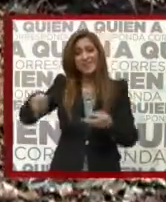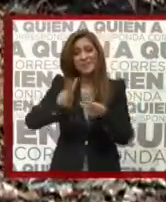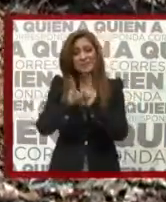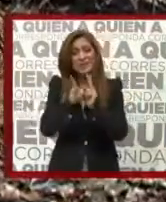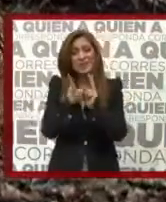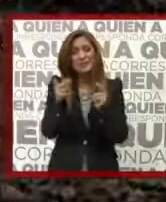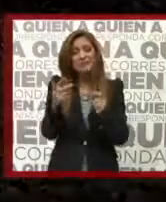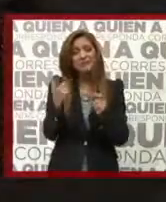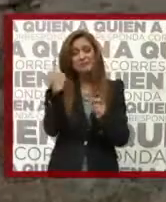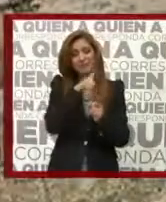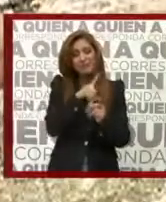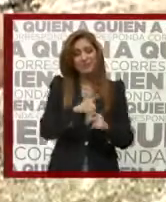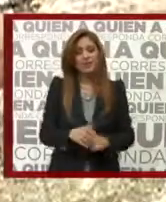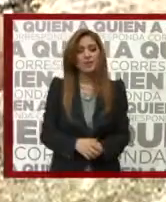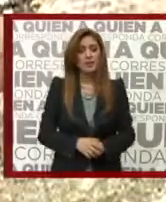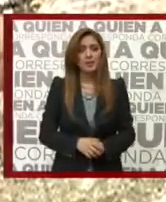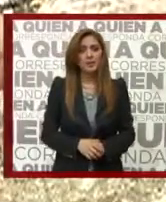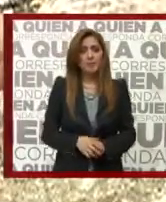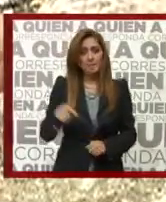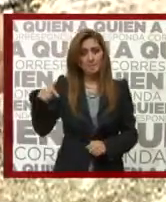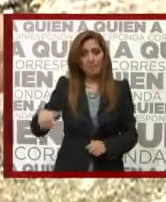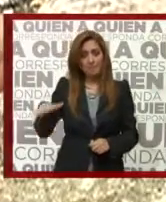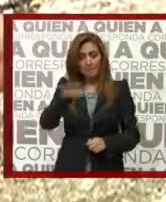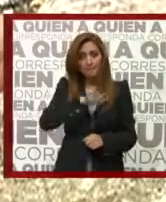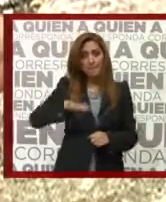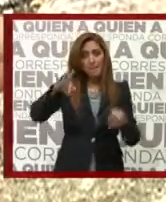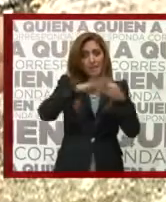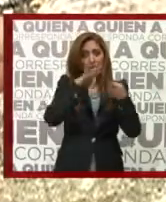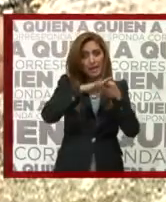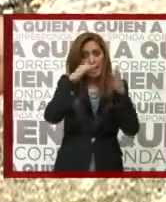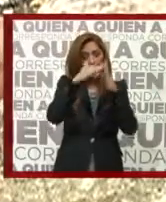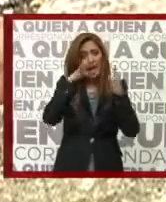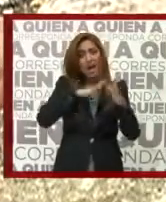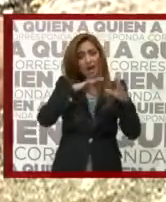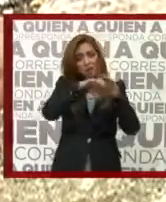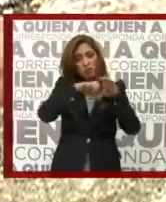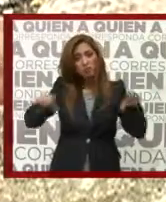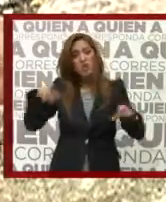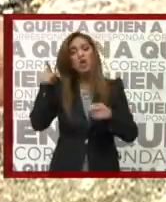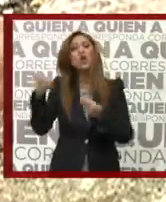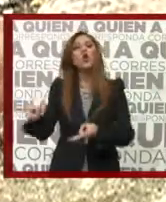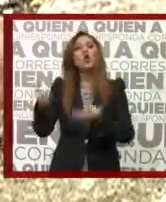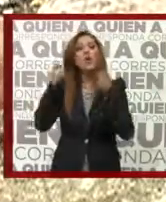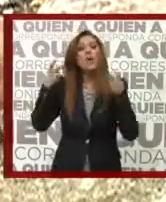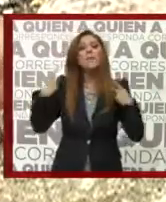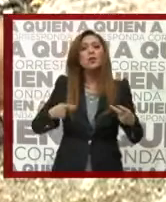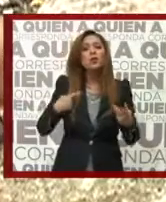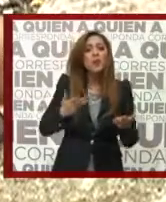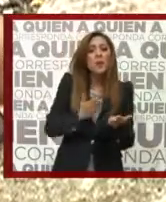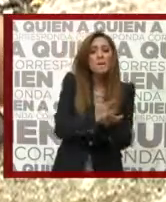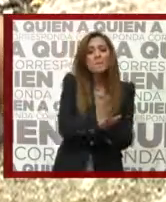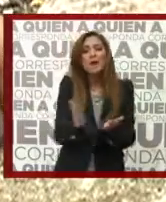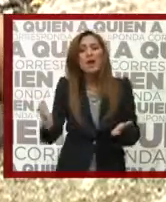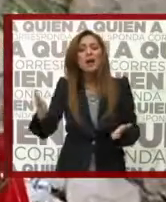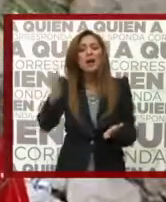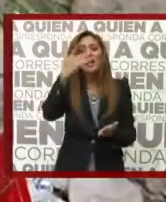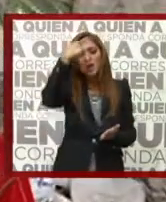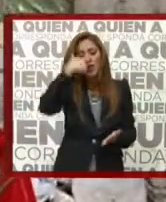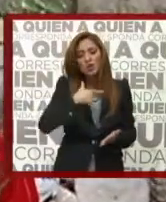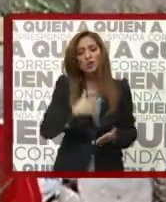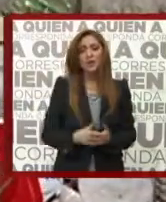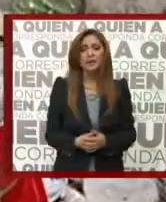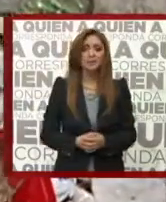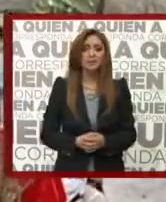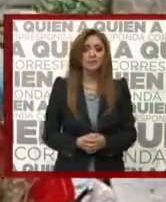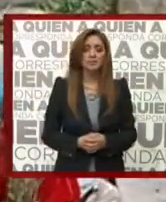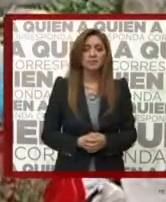vecinos. Este terreno colinda con casas de allá atrás y hay pasillos donde ha habido asaltos, agentes que pasan por esta en la noche. A